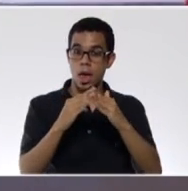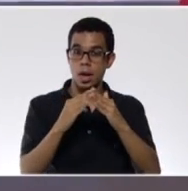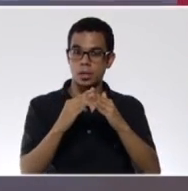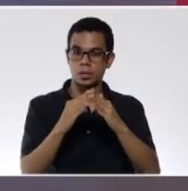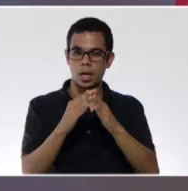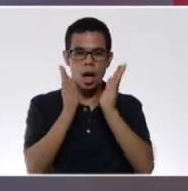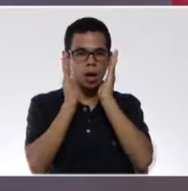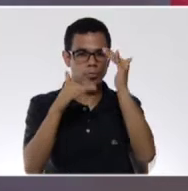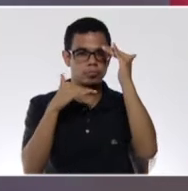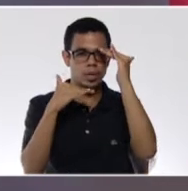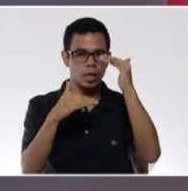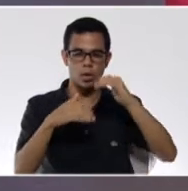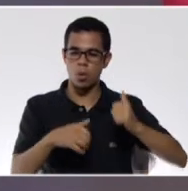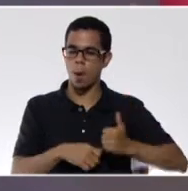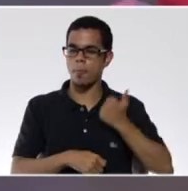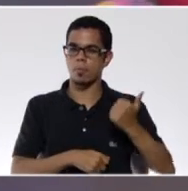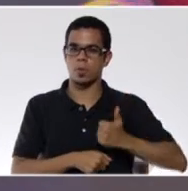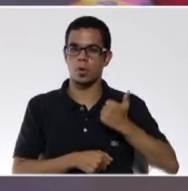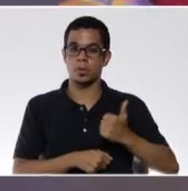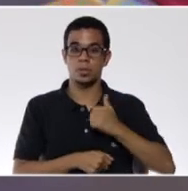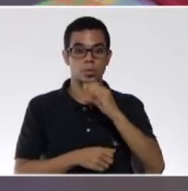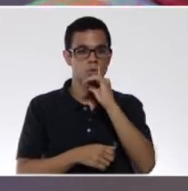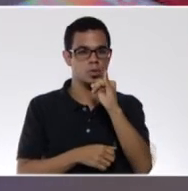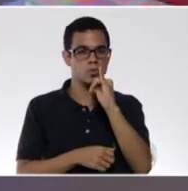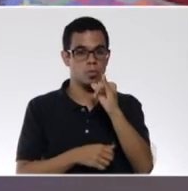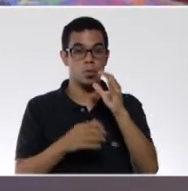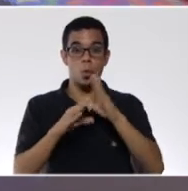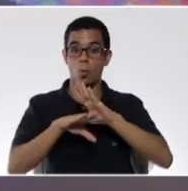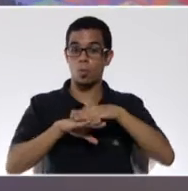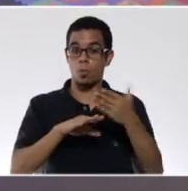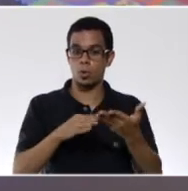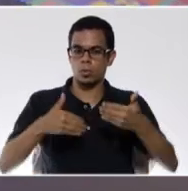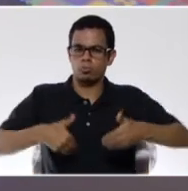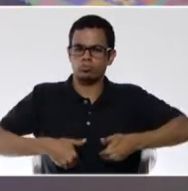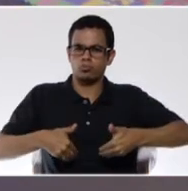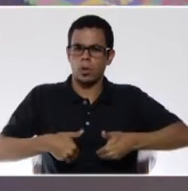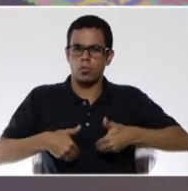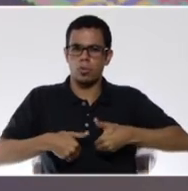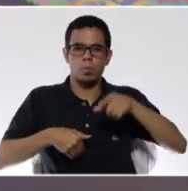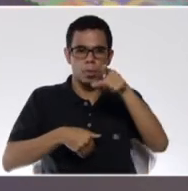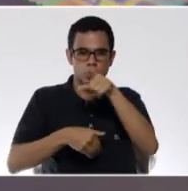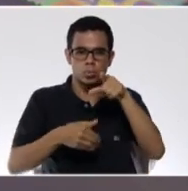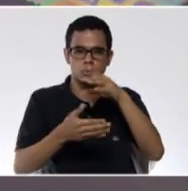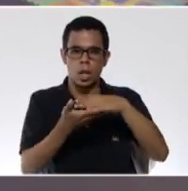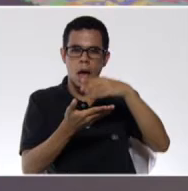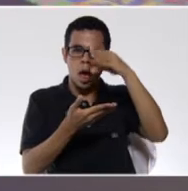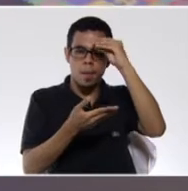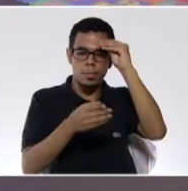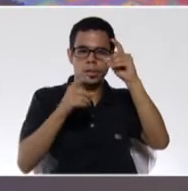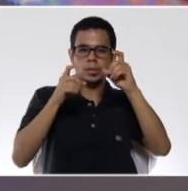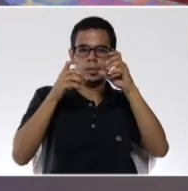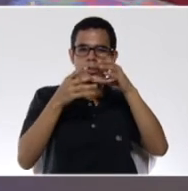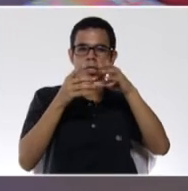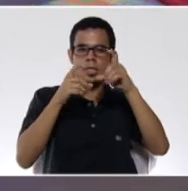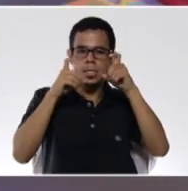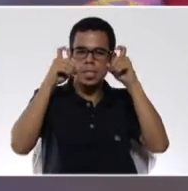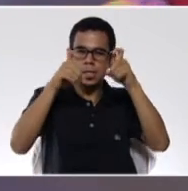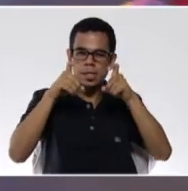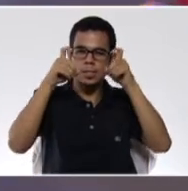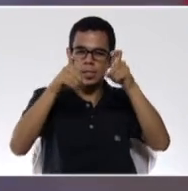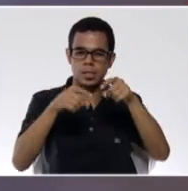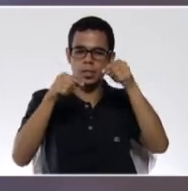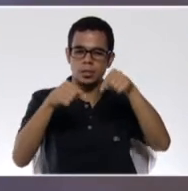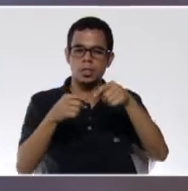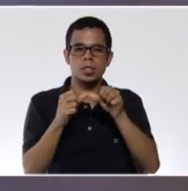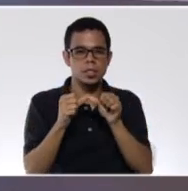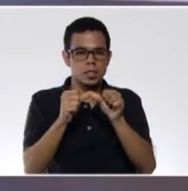el mayor provecho porque estamos haciendo un gran esfuerzo para que ustedes puedan recibir la educación en casa y puedan